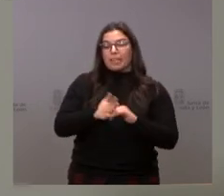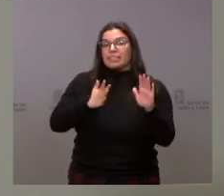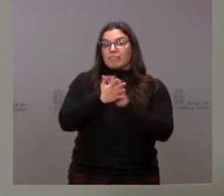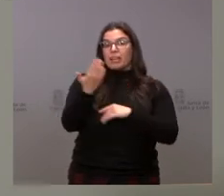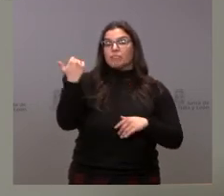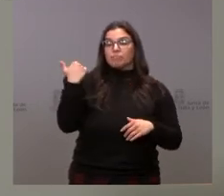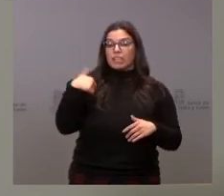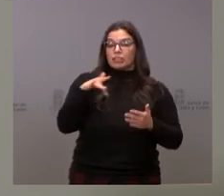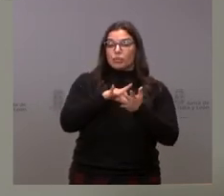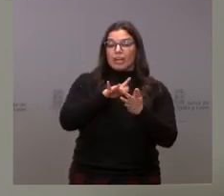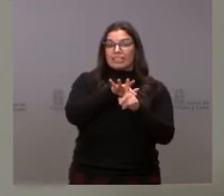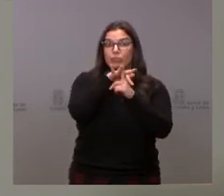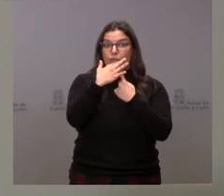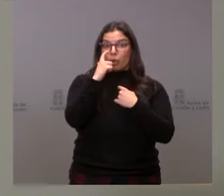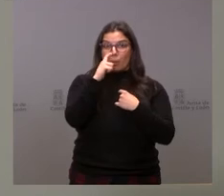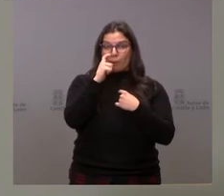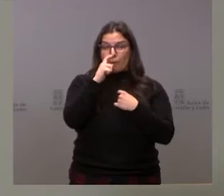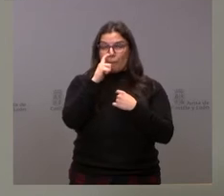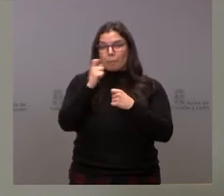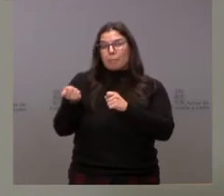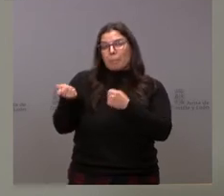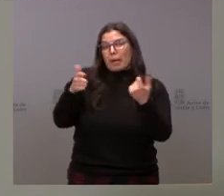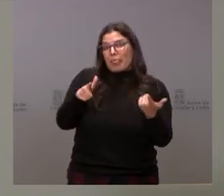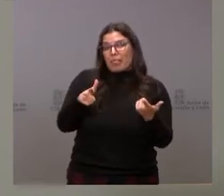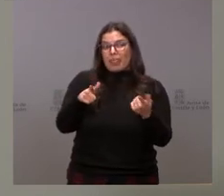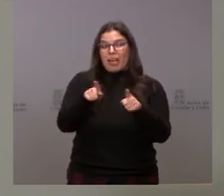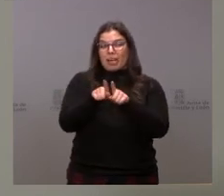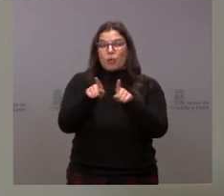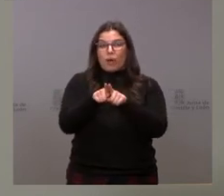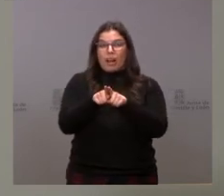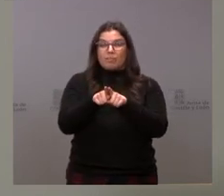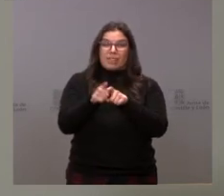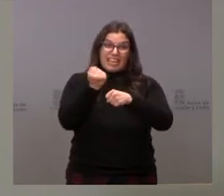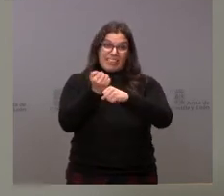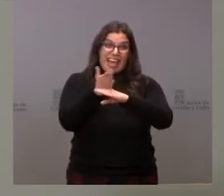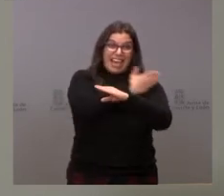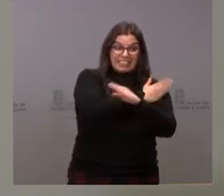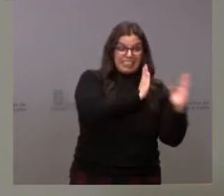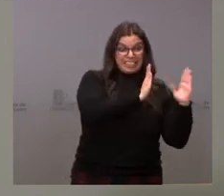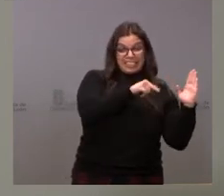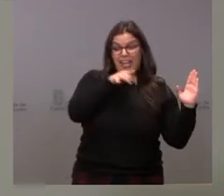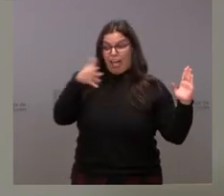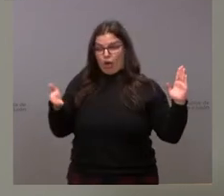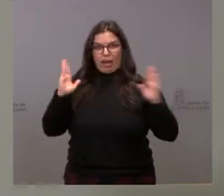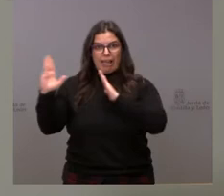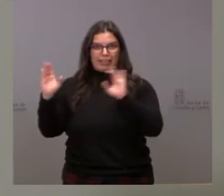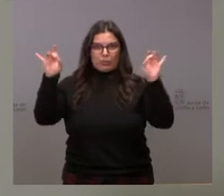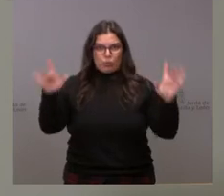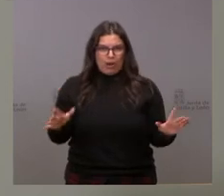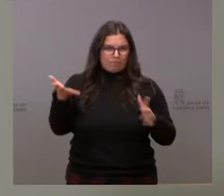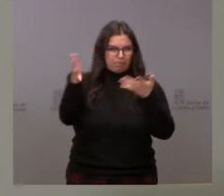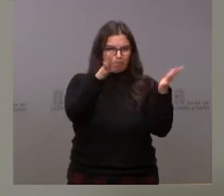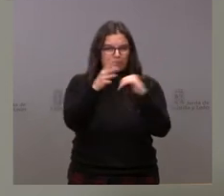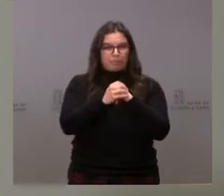epidemiológica equiparable a la que presentábamos en los días previos a la navidad de este modo y se incorporan tres mil